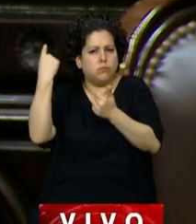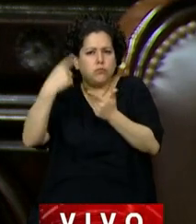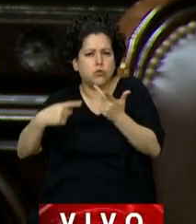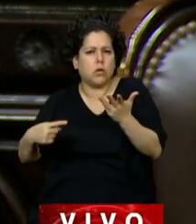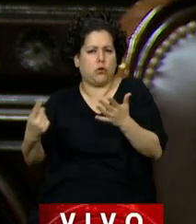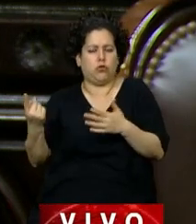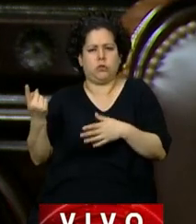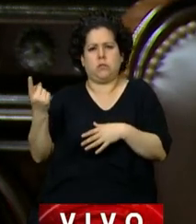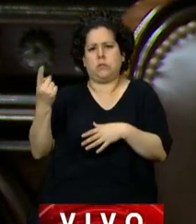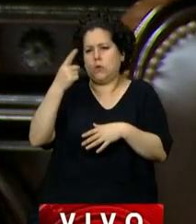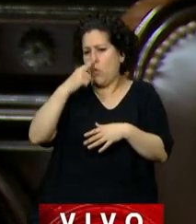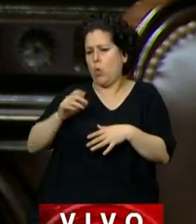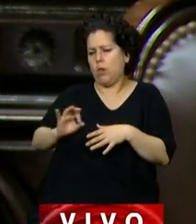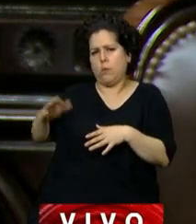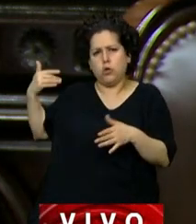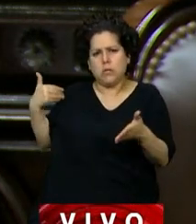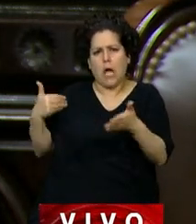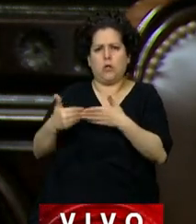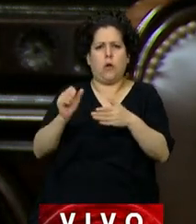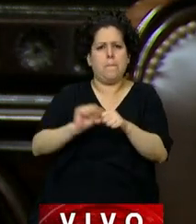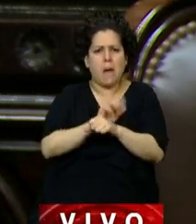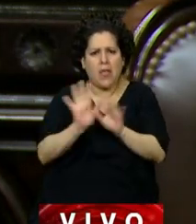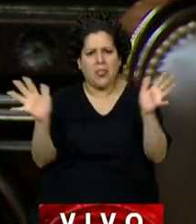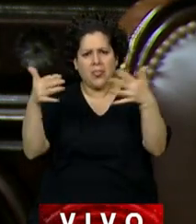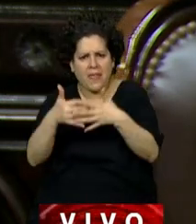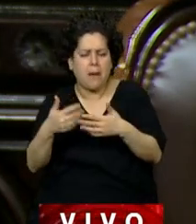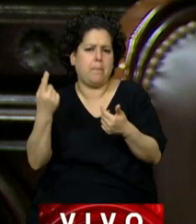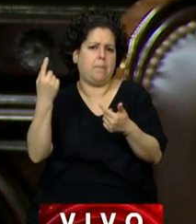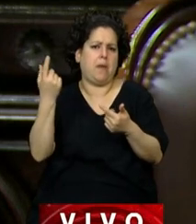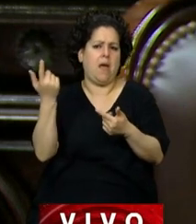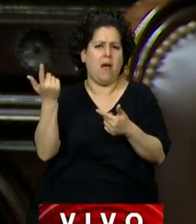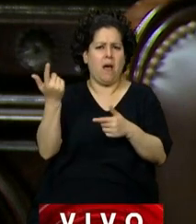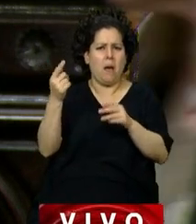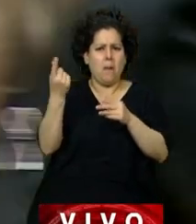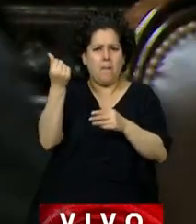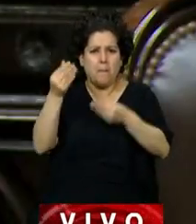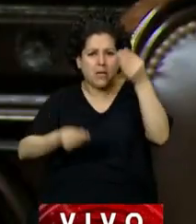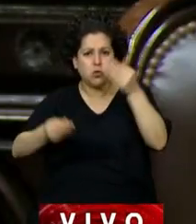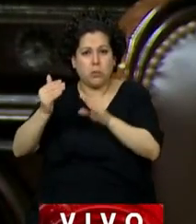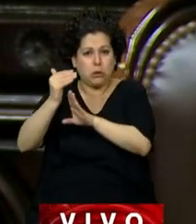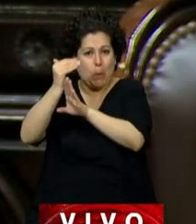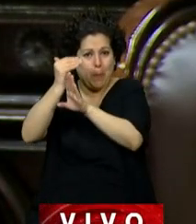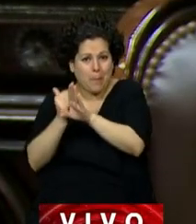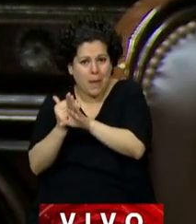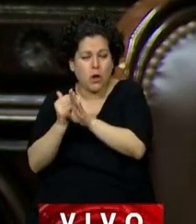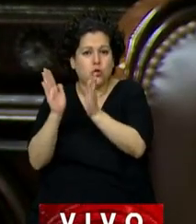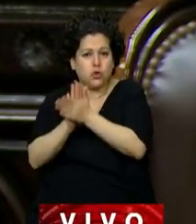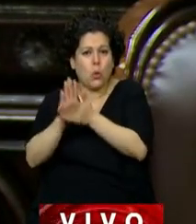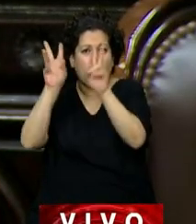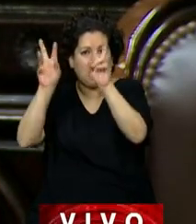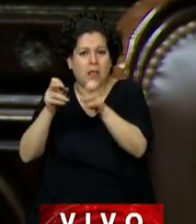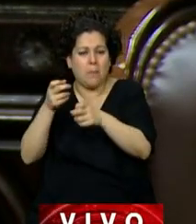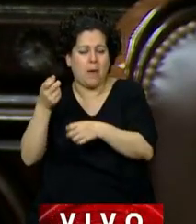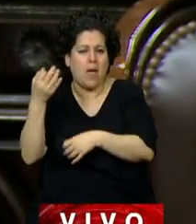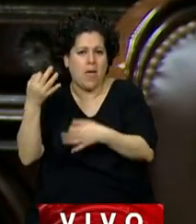en los años de la pandemia, bajar el presupuesto justamente en evaluación es profundizar